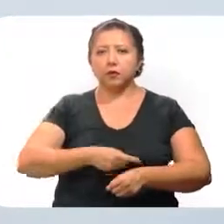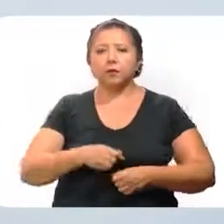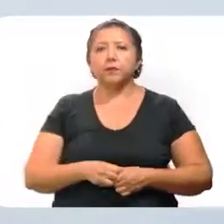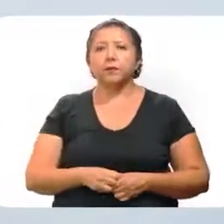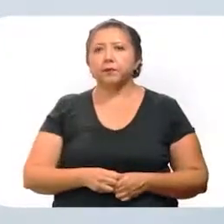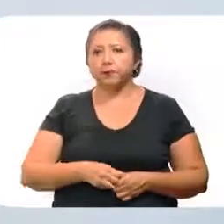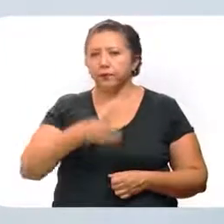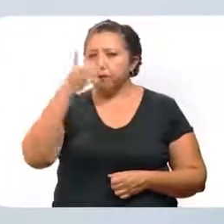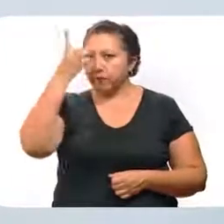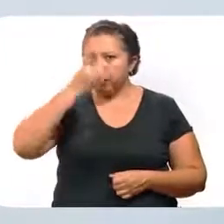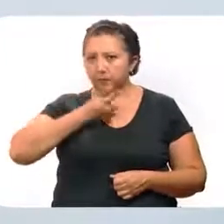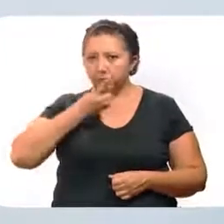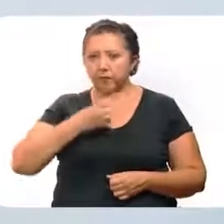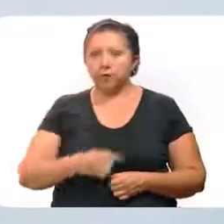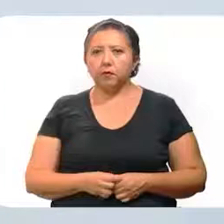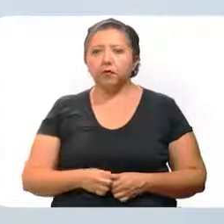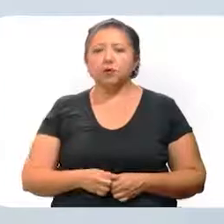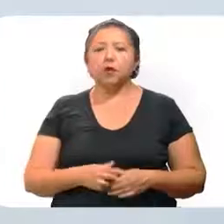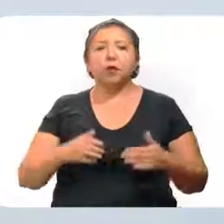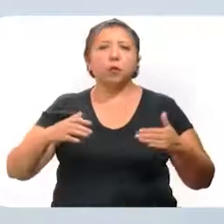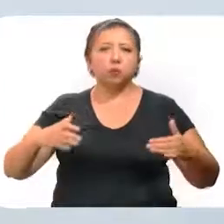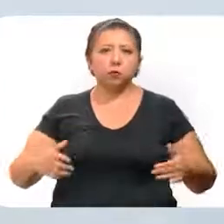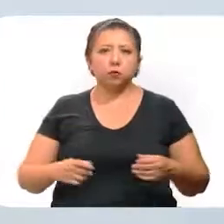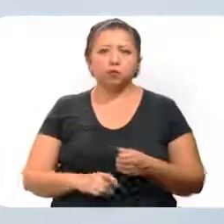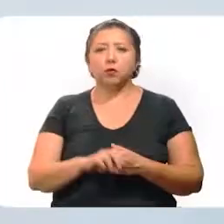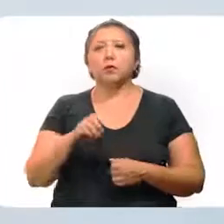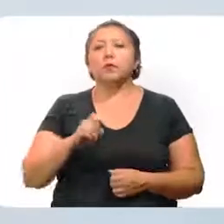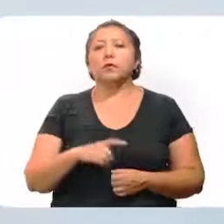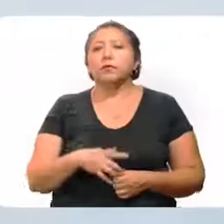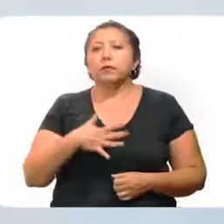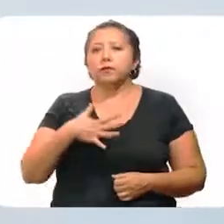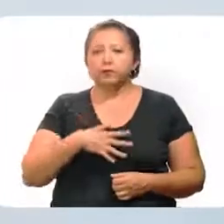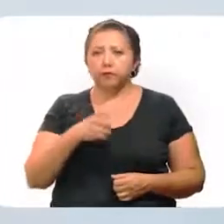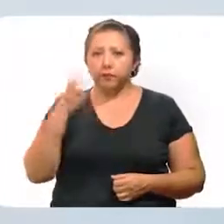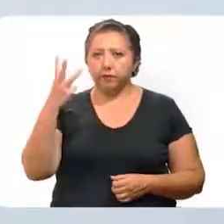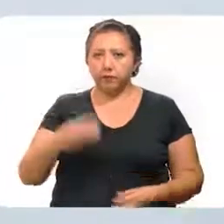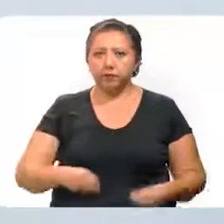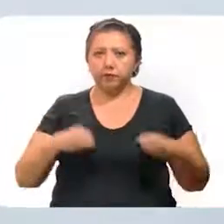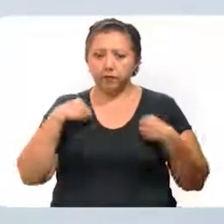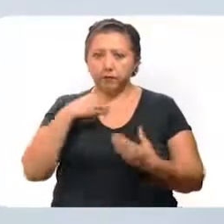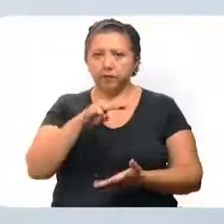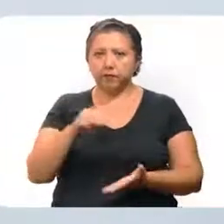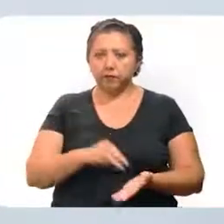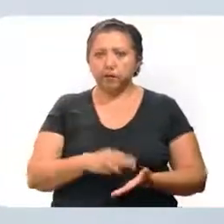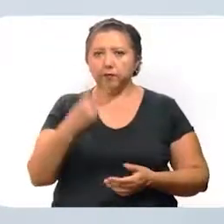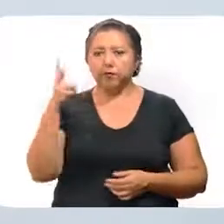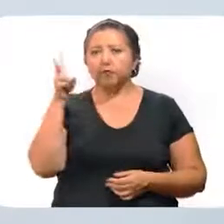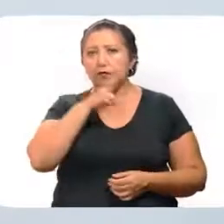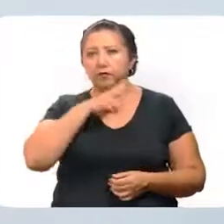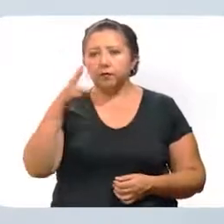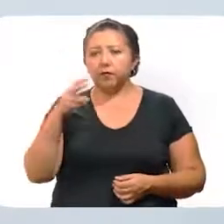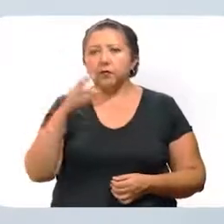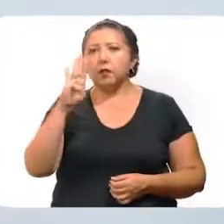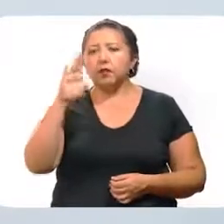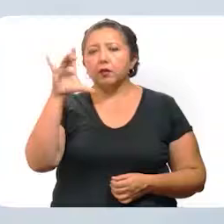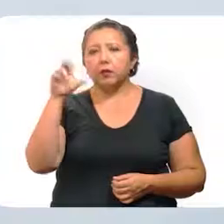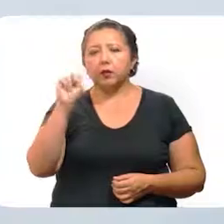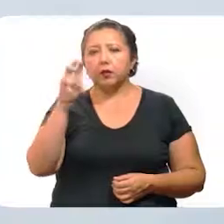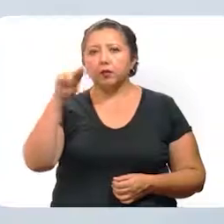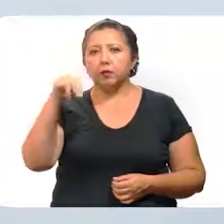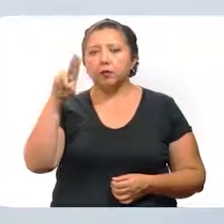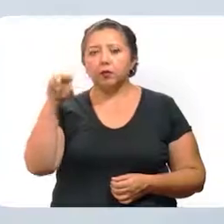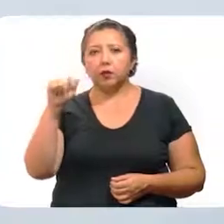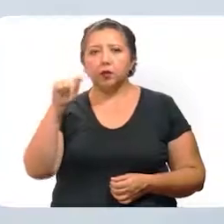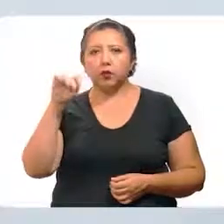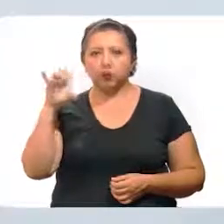arterial sistémica, diabetes mellitus, obesidad y EPOC. 3 residían en Mérida, 2 más en Valladolid, Vaca, Muna y